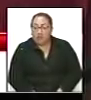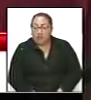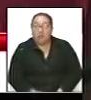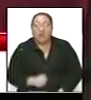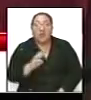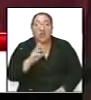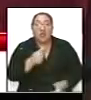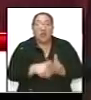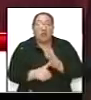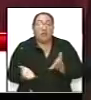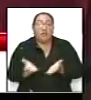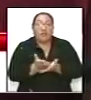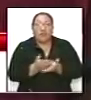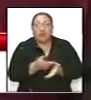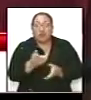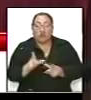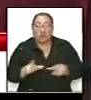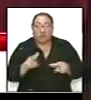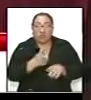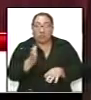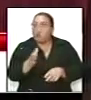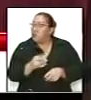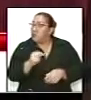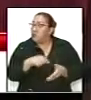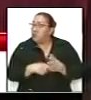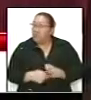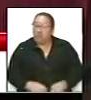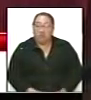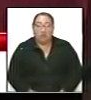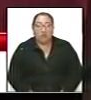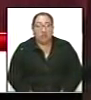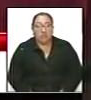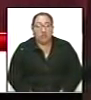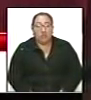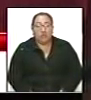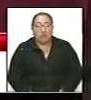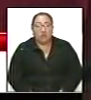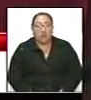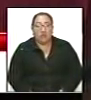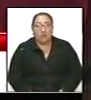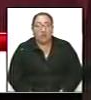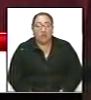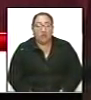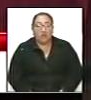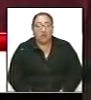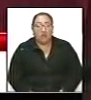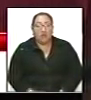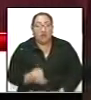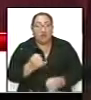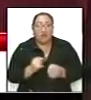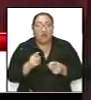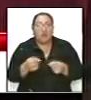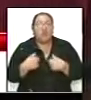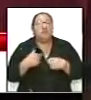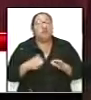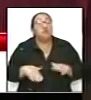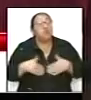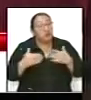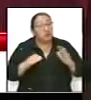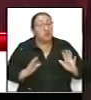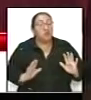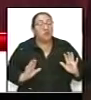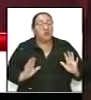que se desviaron para dicho lugar, entonces el punto final, el punto de desvío, podría haber